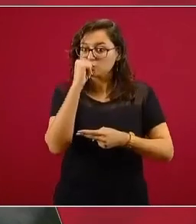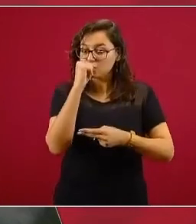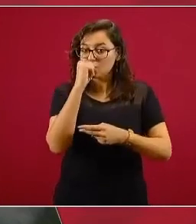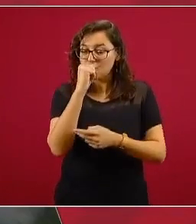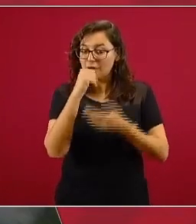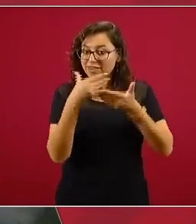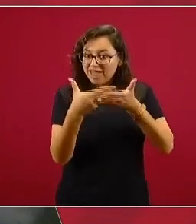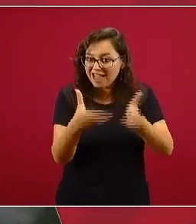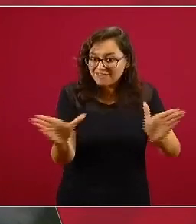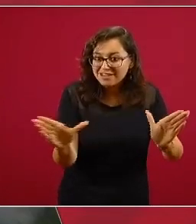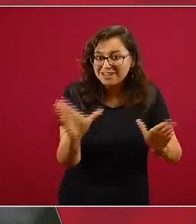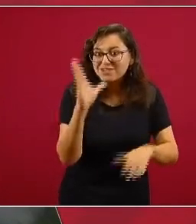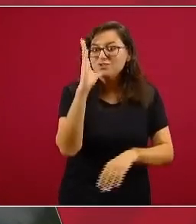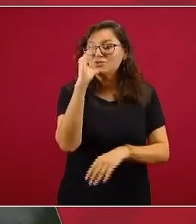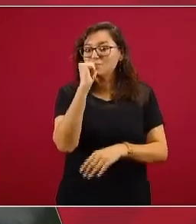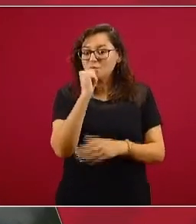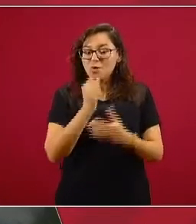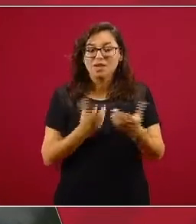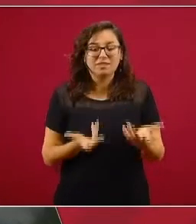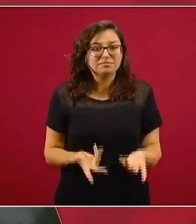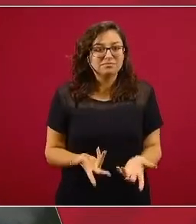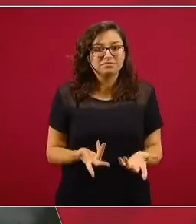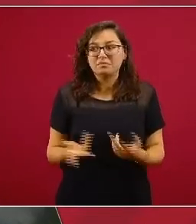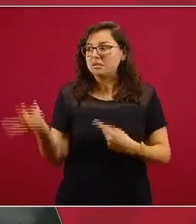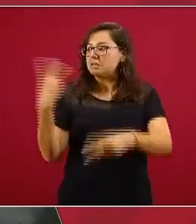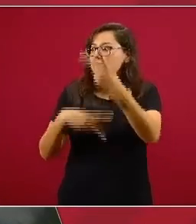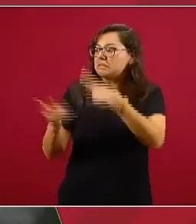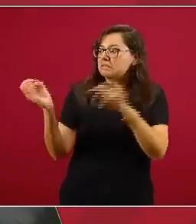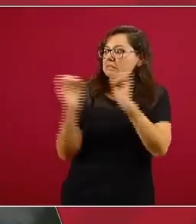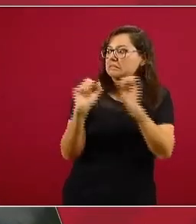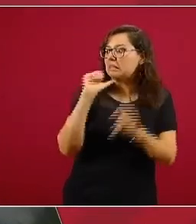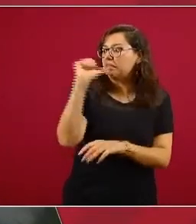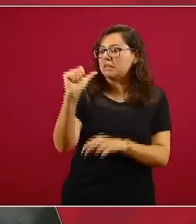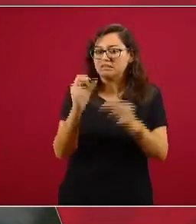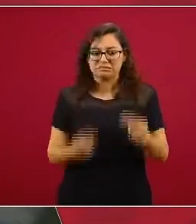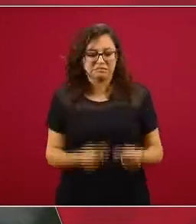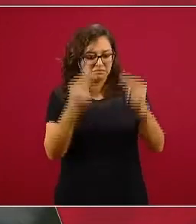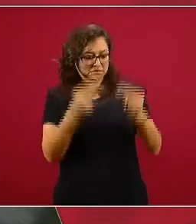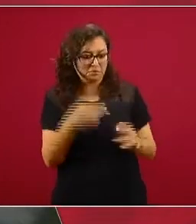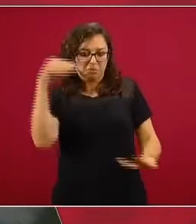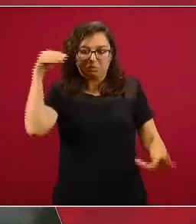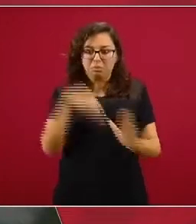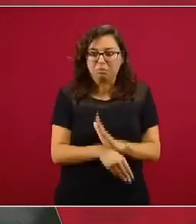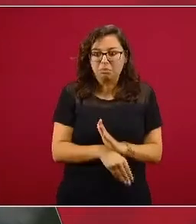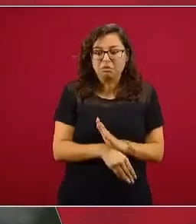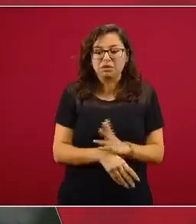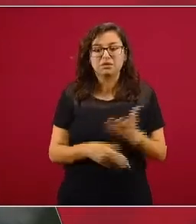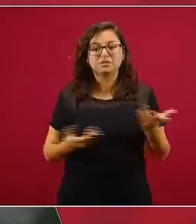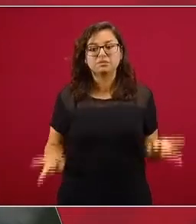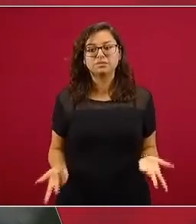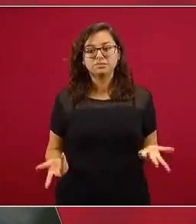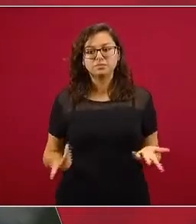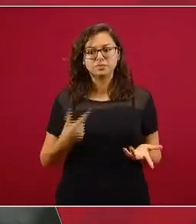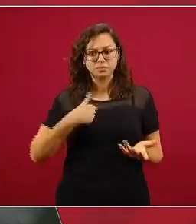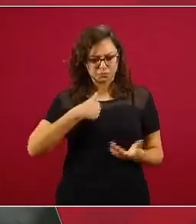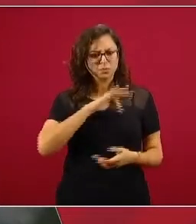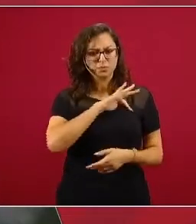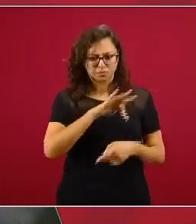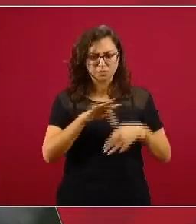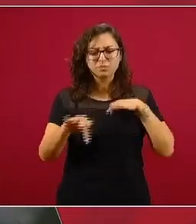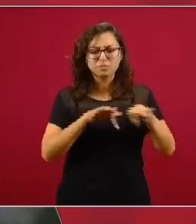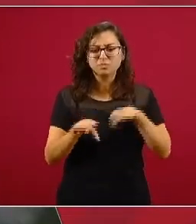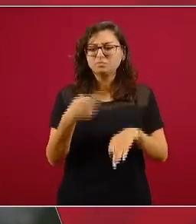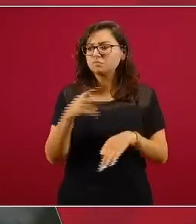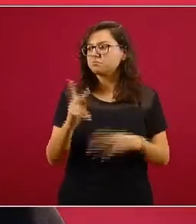público, su comercio quiebra, no porque ellos y ellas no vayan a atenderlo, sino porque no hay